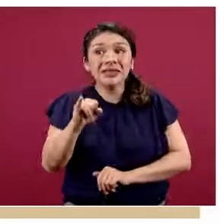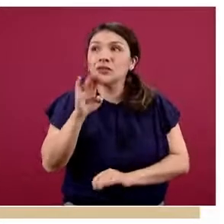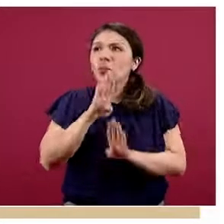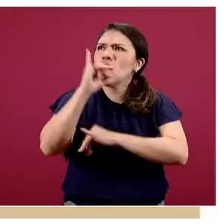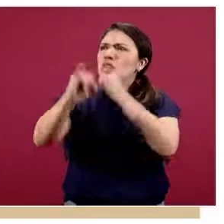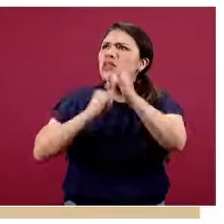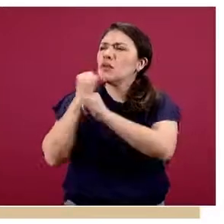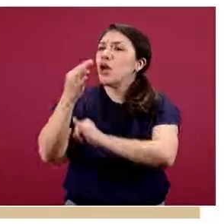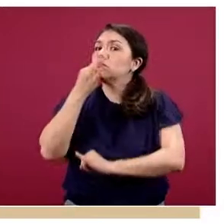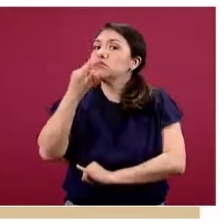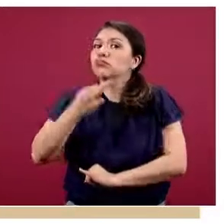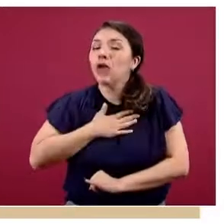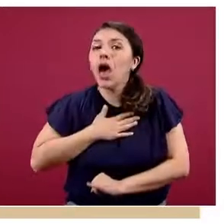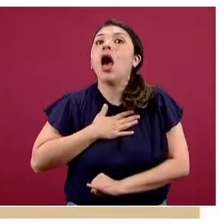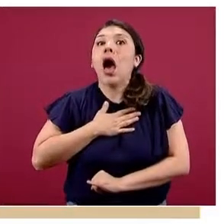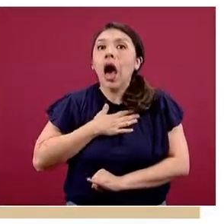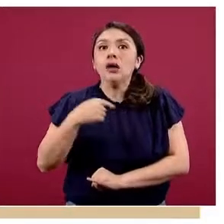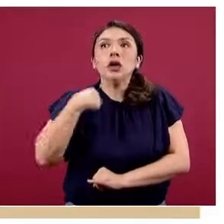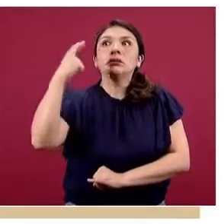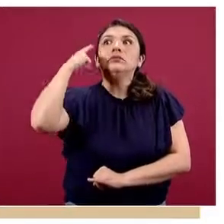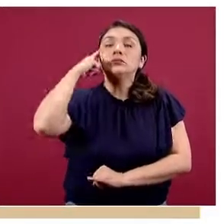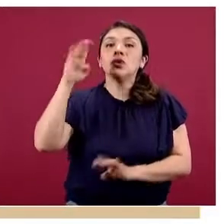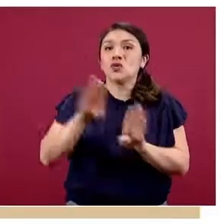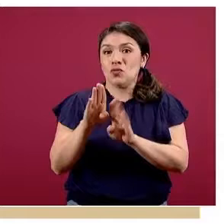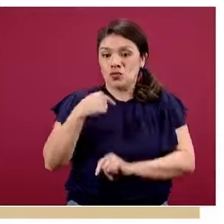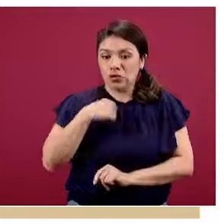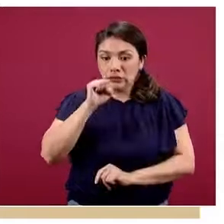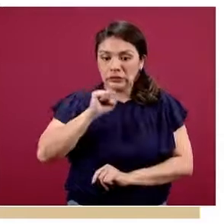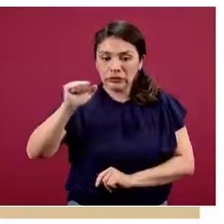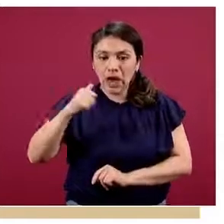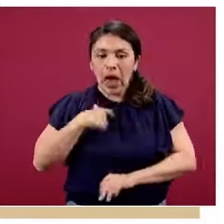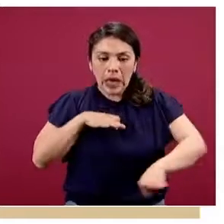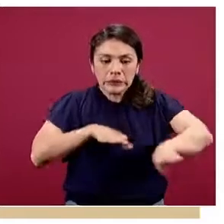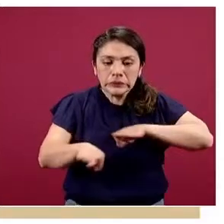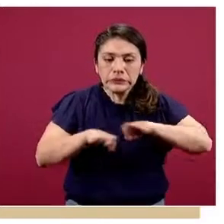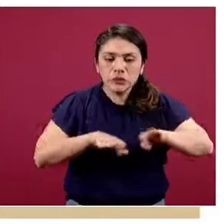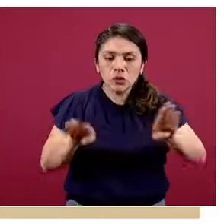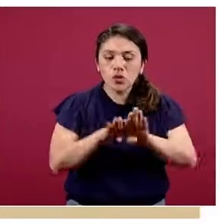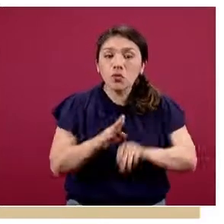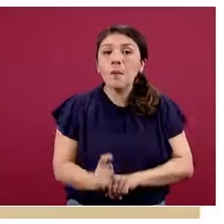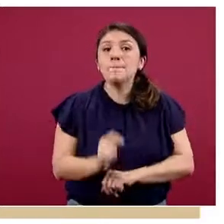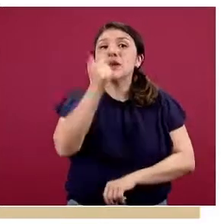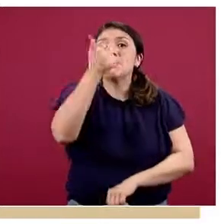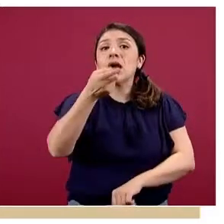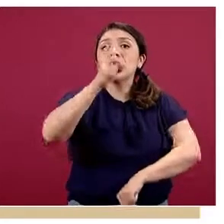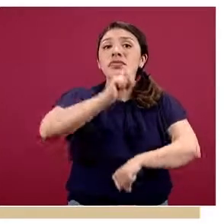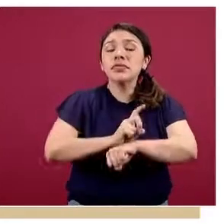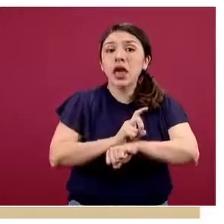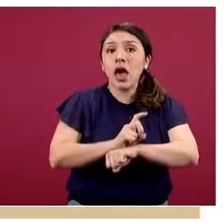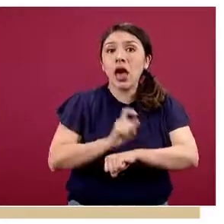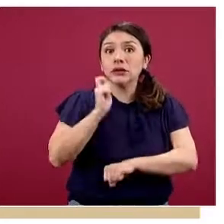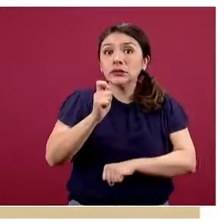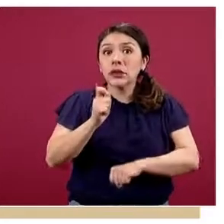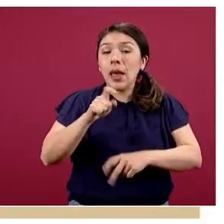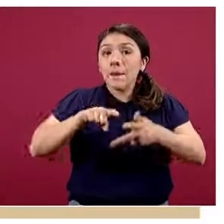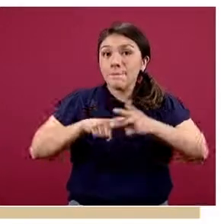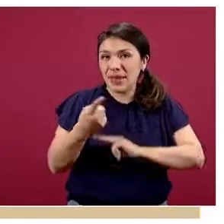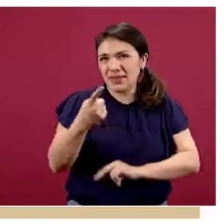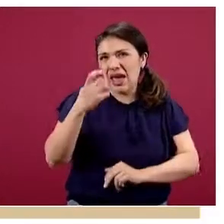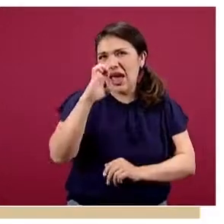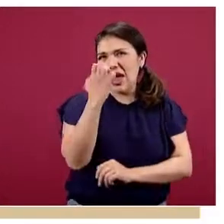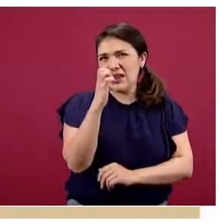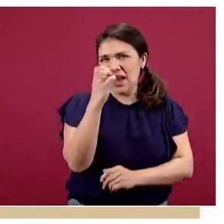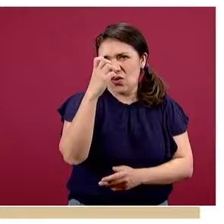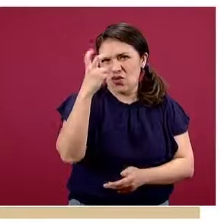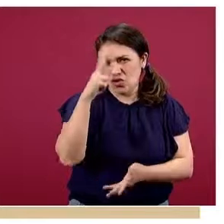como nosotros empezamos a trabajar, como la Secretaría de Salud empezó a trabajar desde el primer día hábil de este año, desde